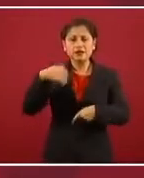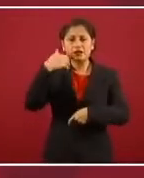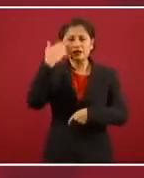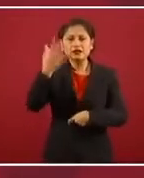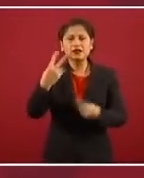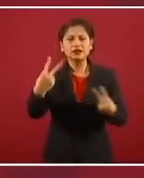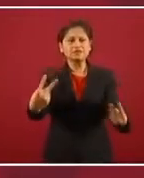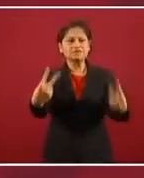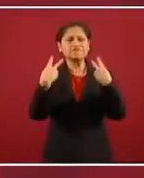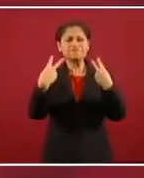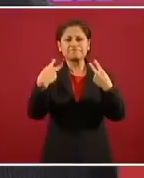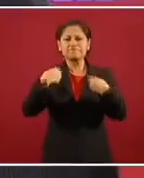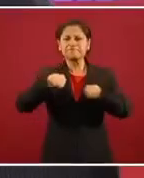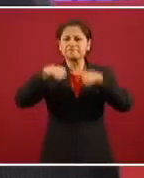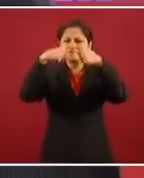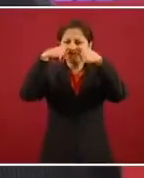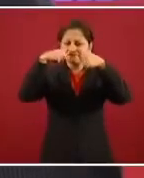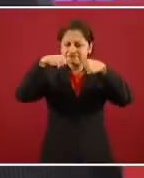principal